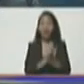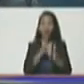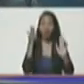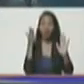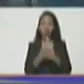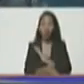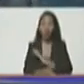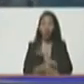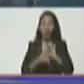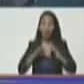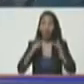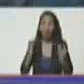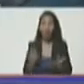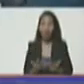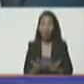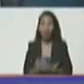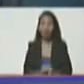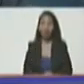pandemia.